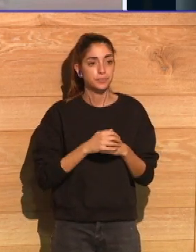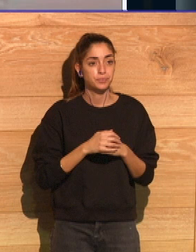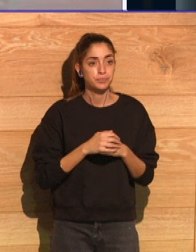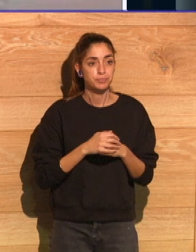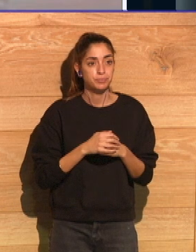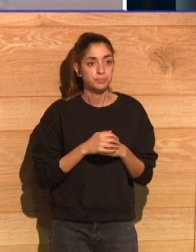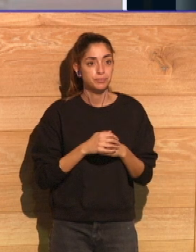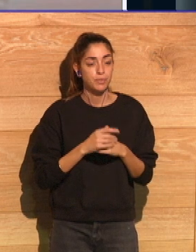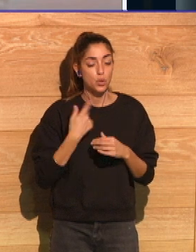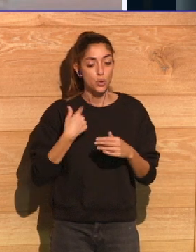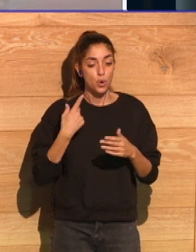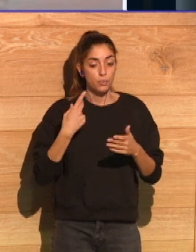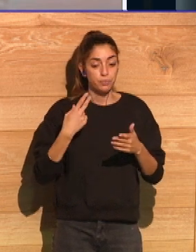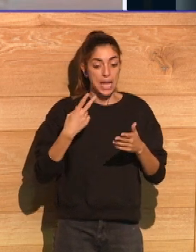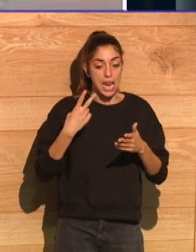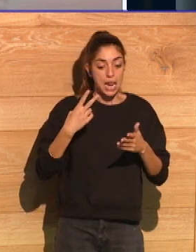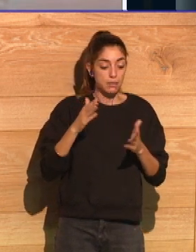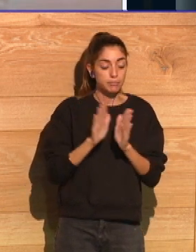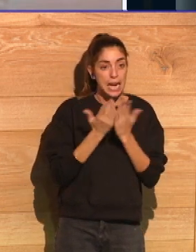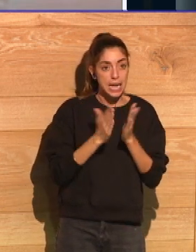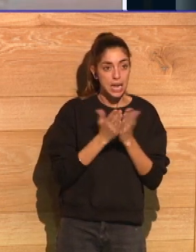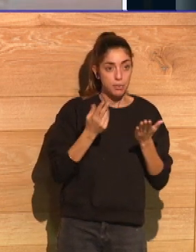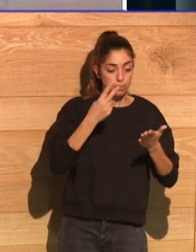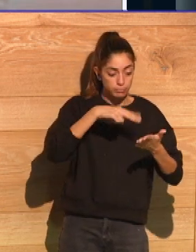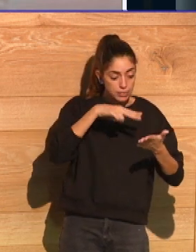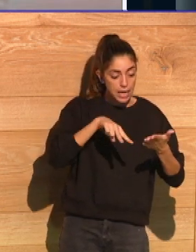Leí este libro cuando tenía unos 30 años.